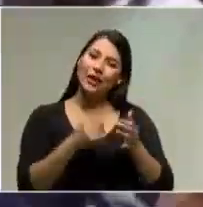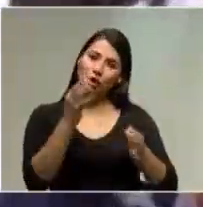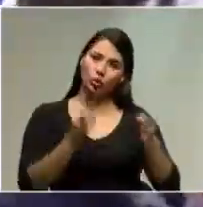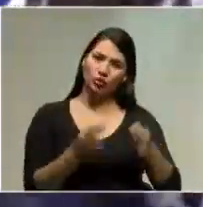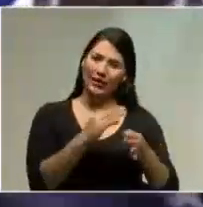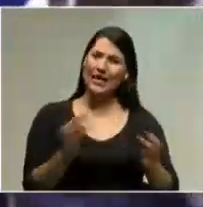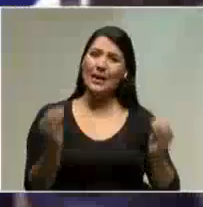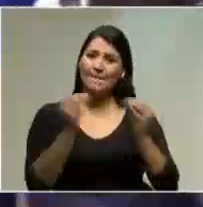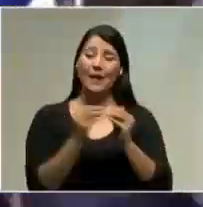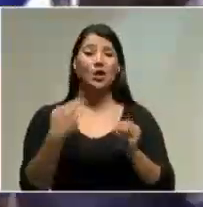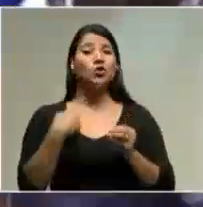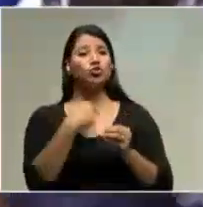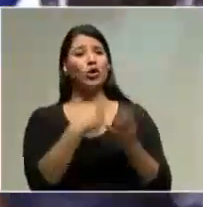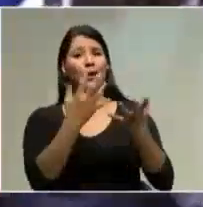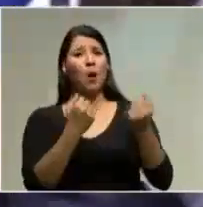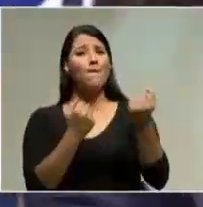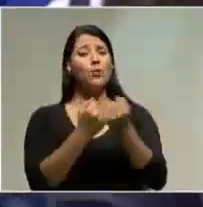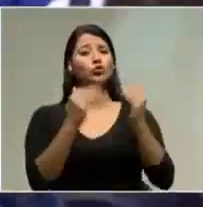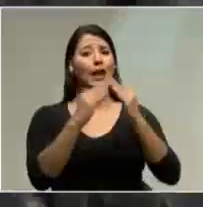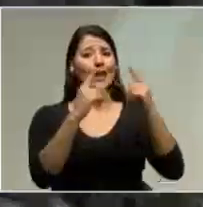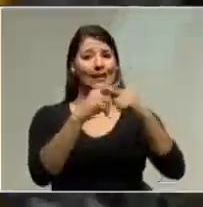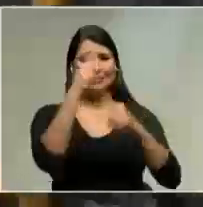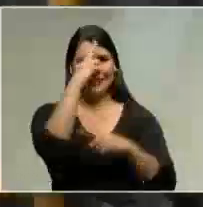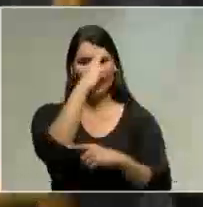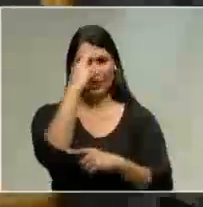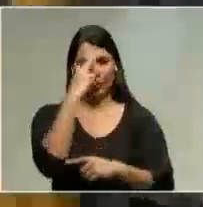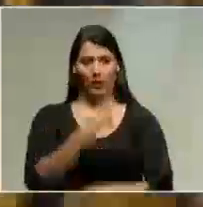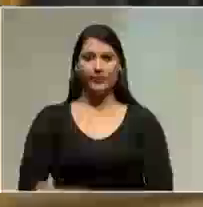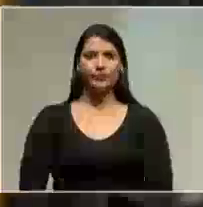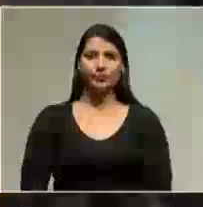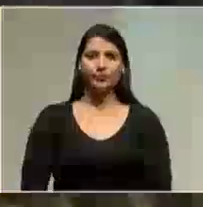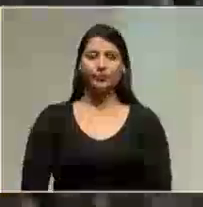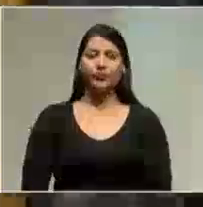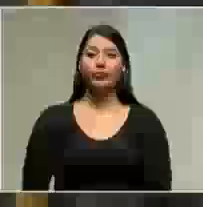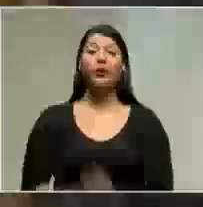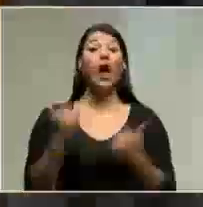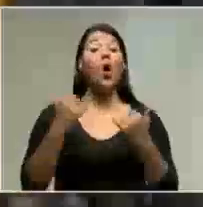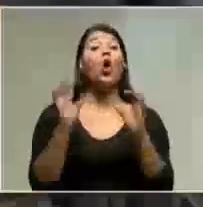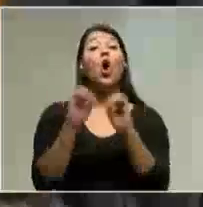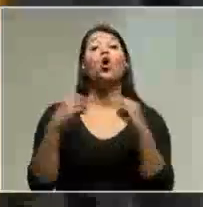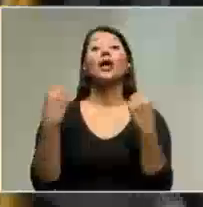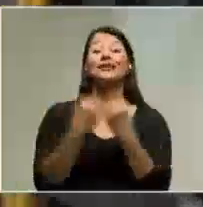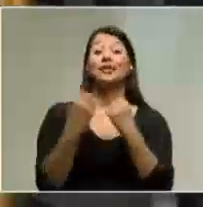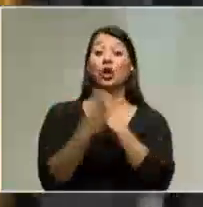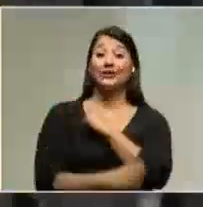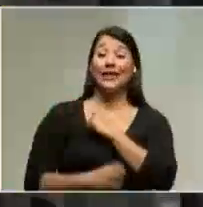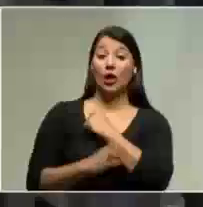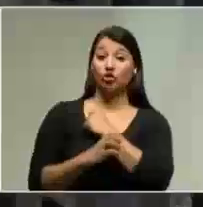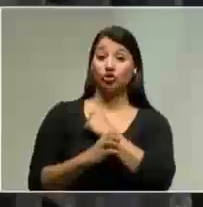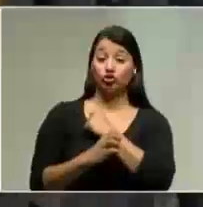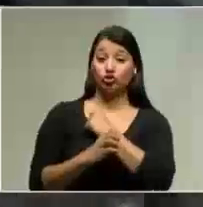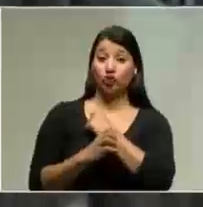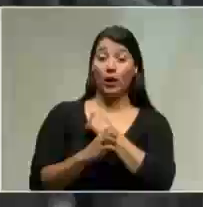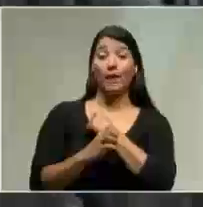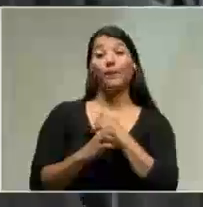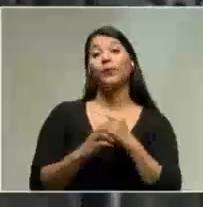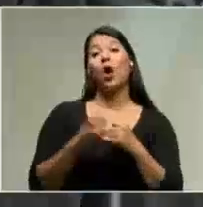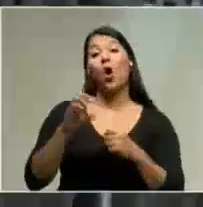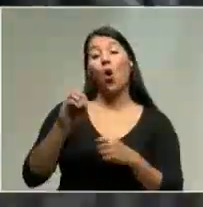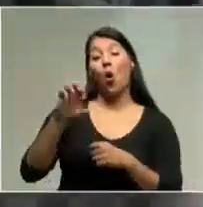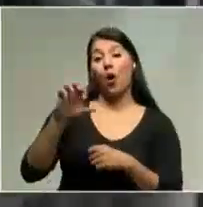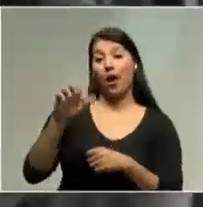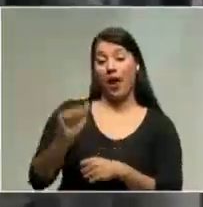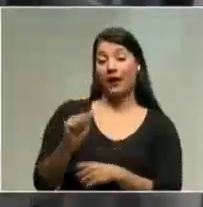todo estamos apoyando a la Iglesia Católica. Entre tanto, la Organización de Estados Americanos ha publicado un informe en el que denuncia